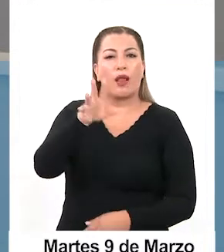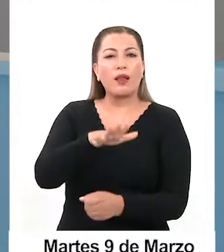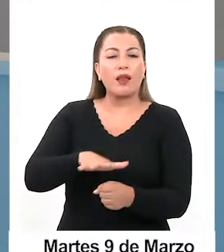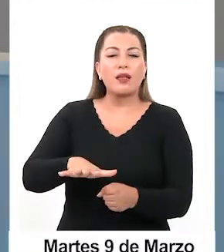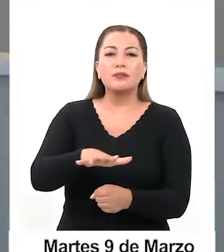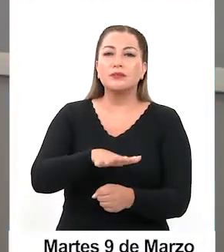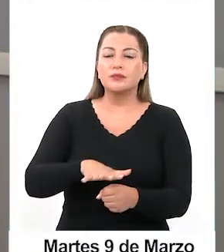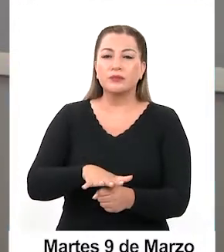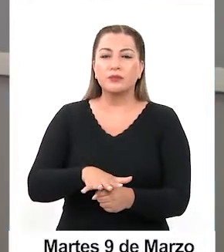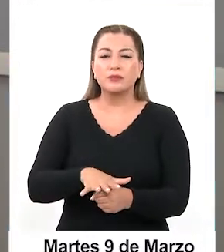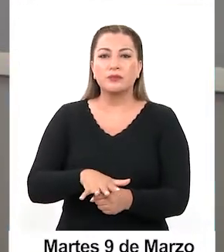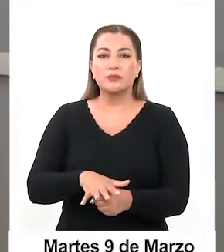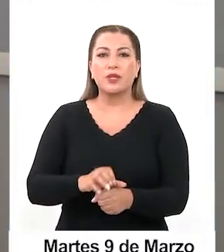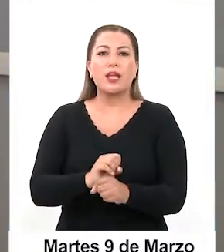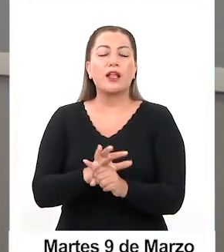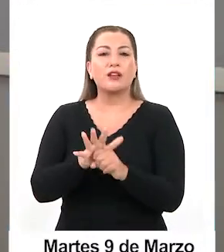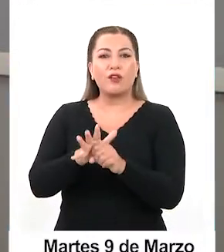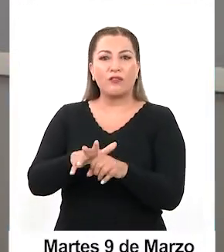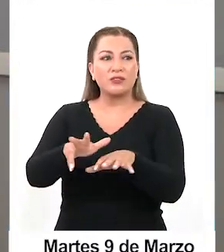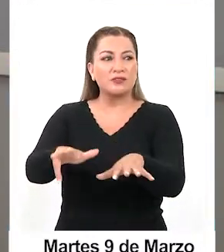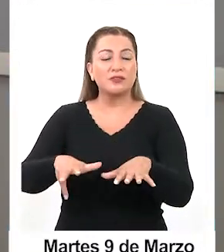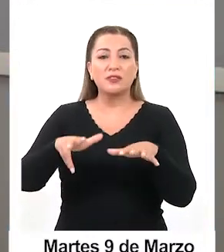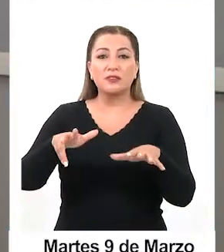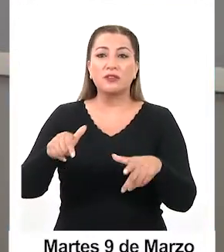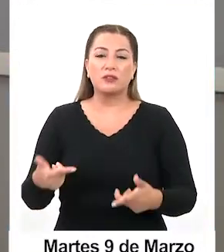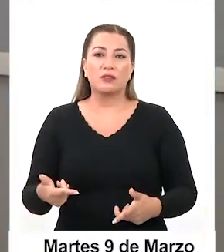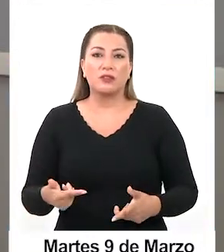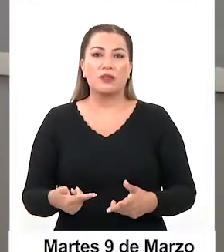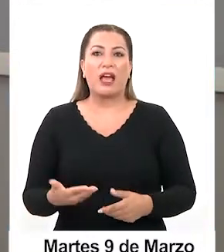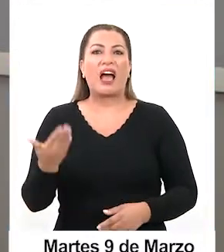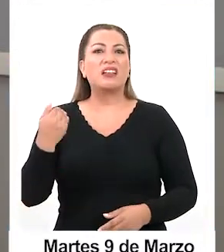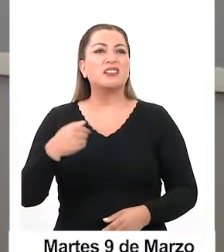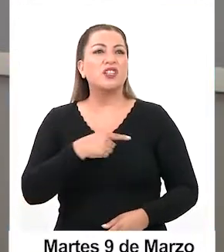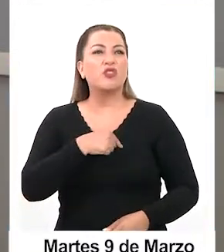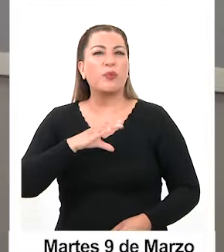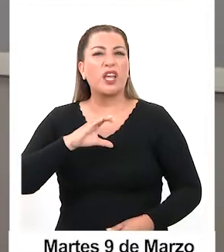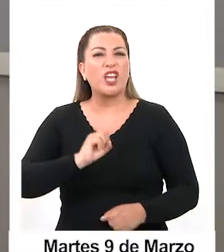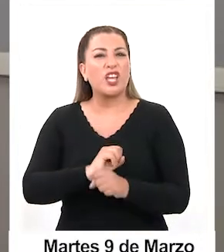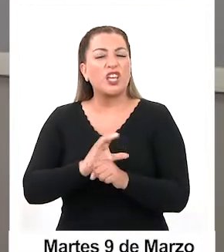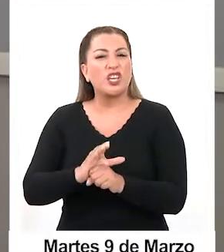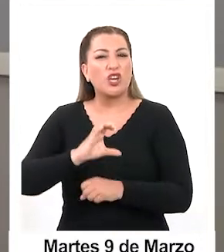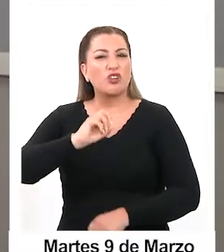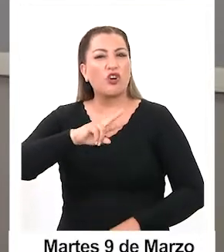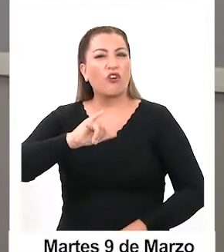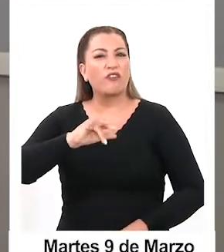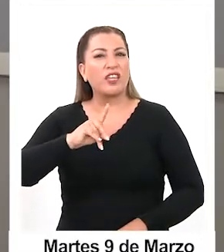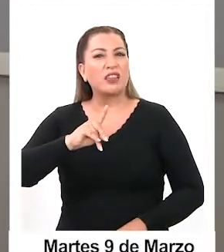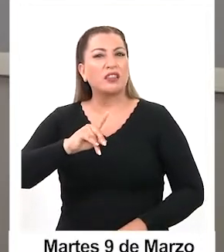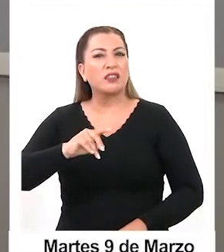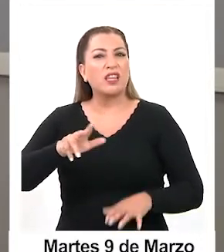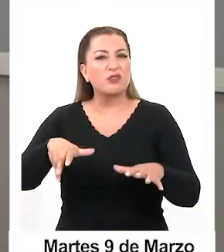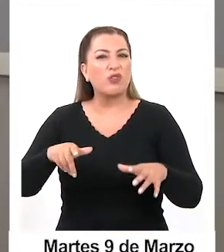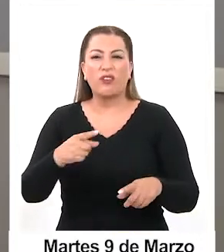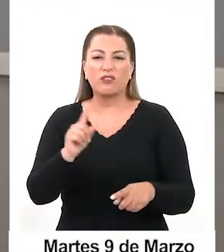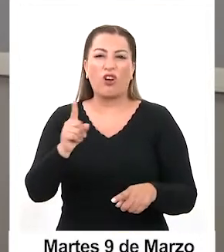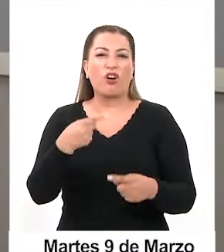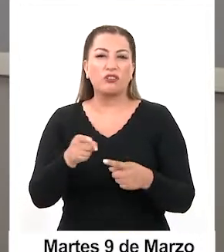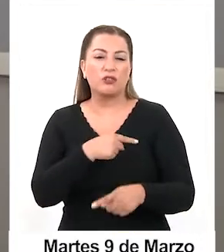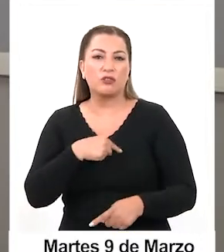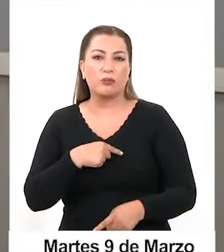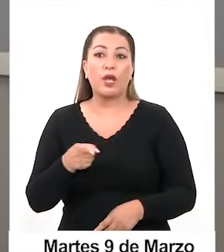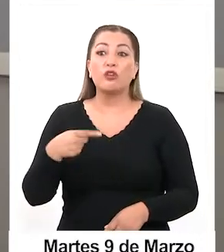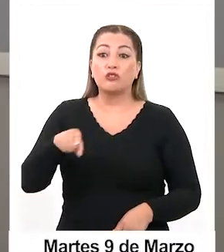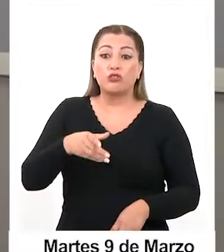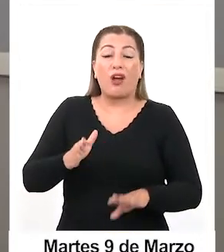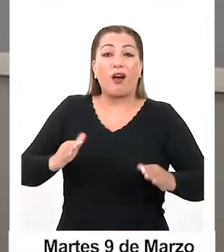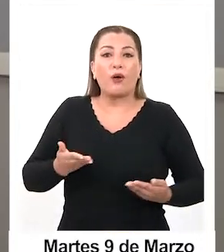que generaba el COVID-19. En ese momento ni siquiera se llamaba COVID-19, ¿sí? Y desde esa perspectiva, irnos preparando